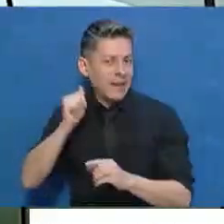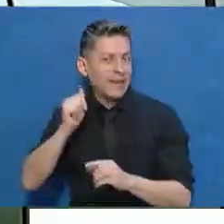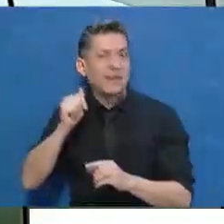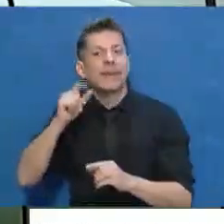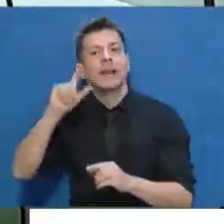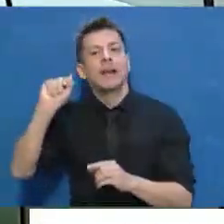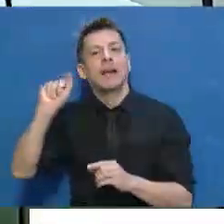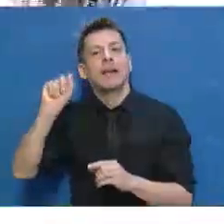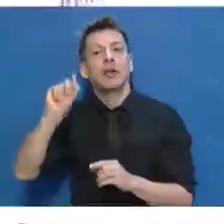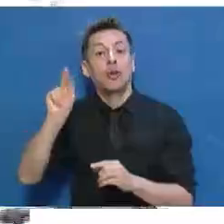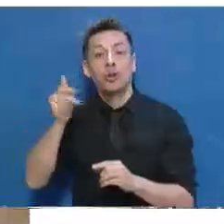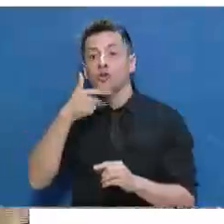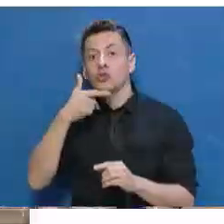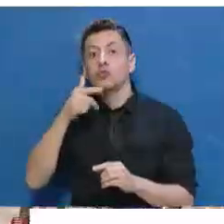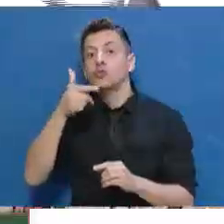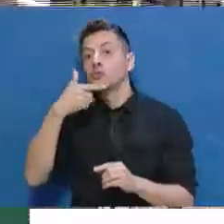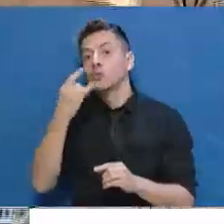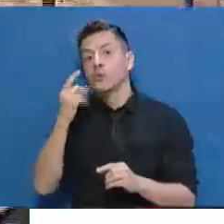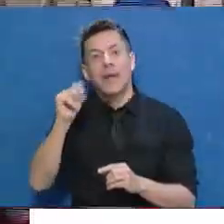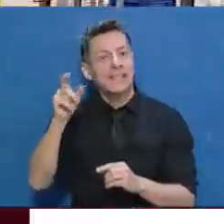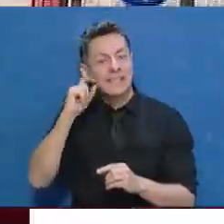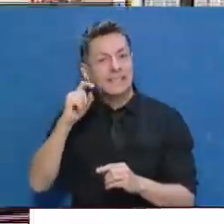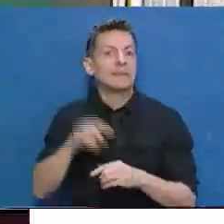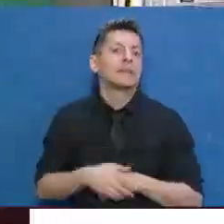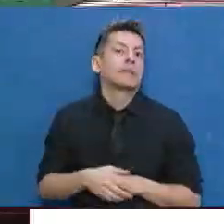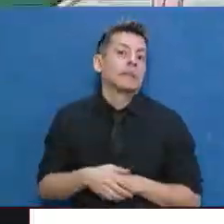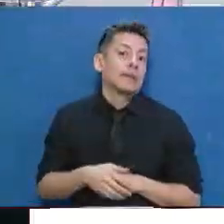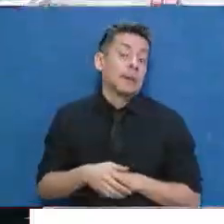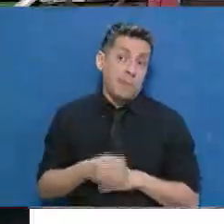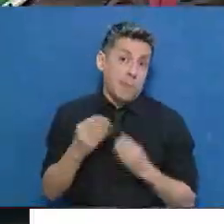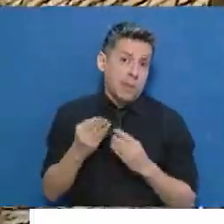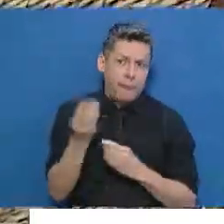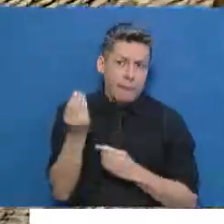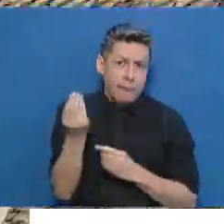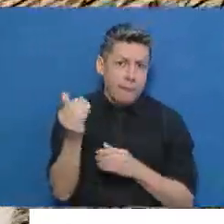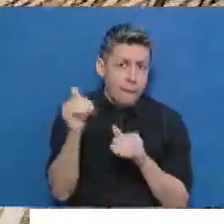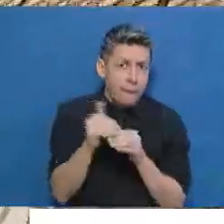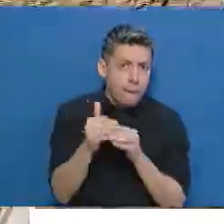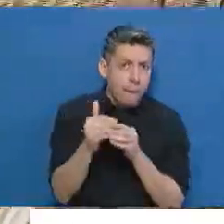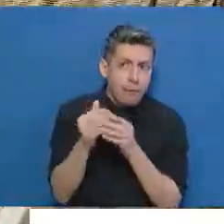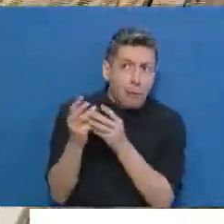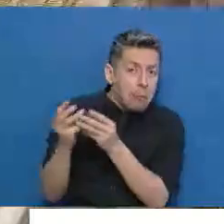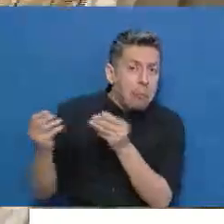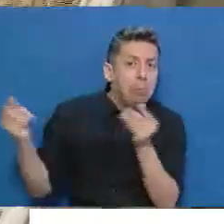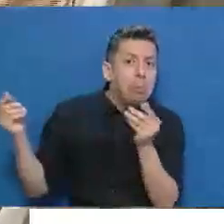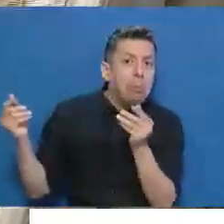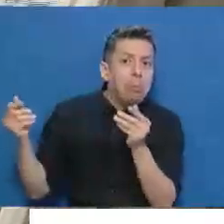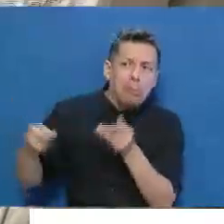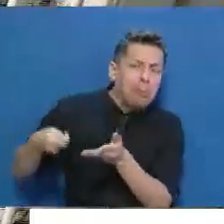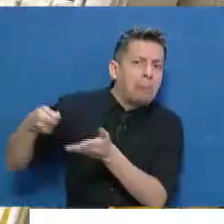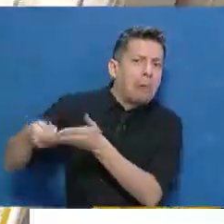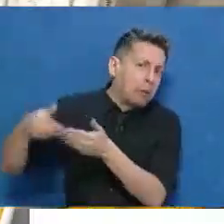Arias, por una especie de o supuesta salida de fondos para un fideicomiso, y ese